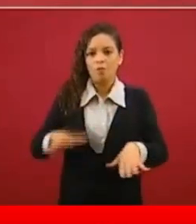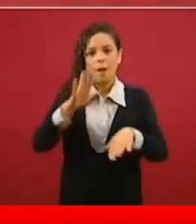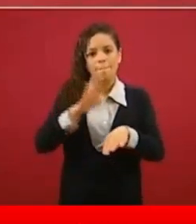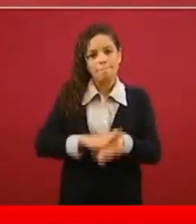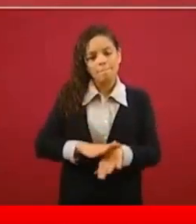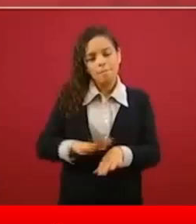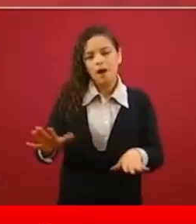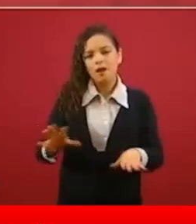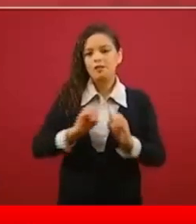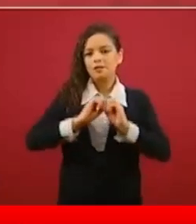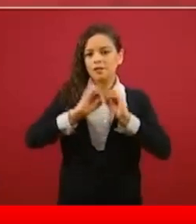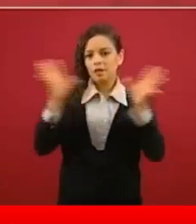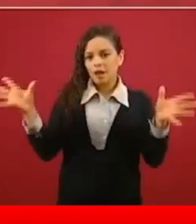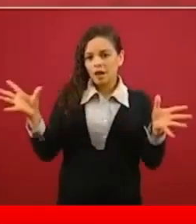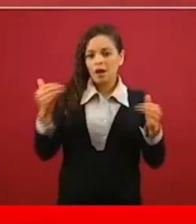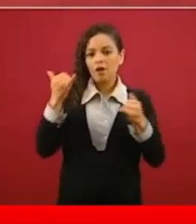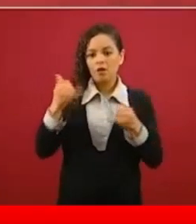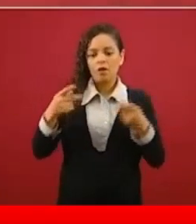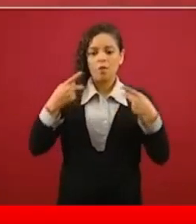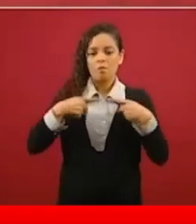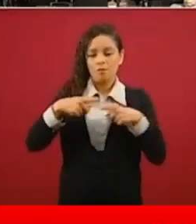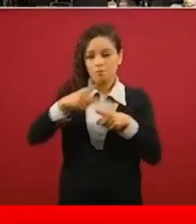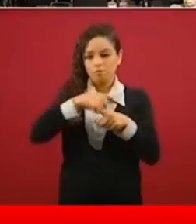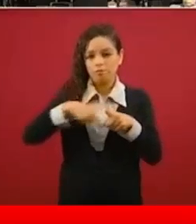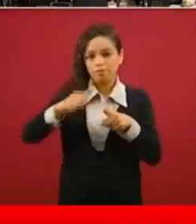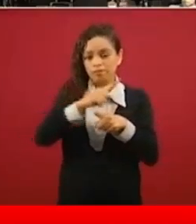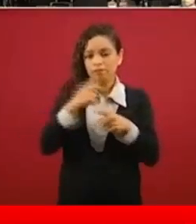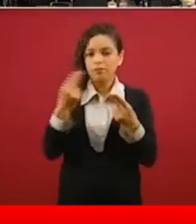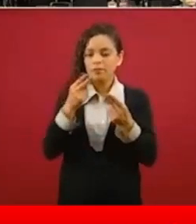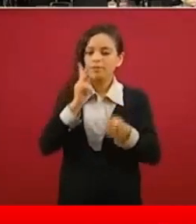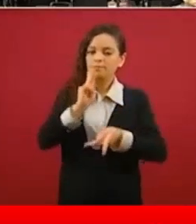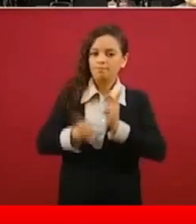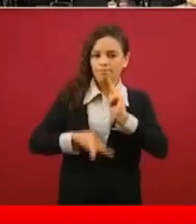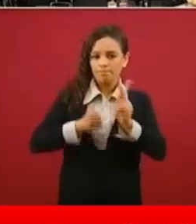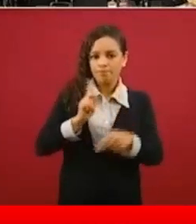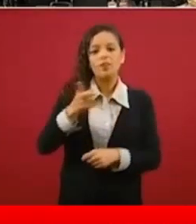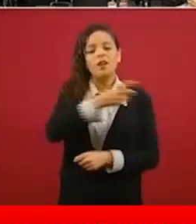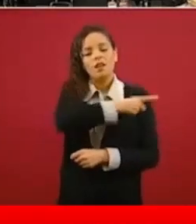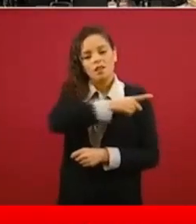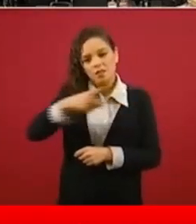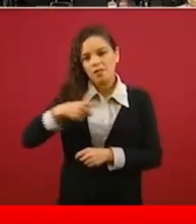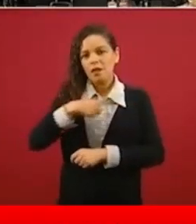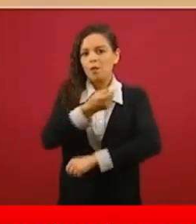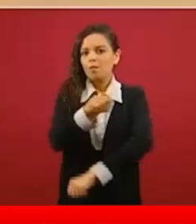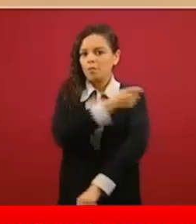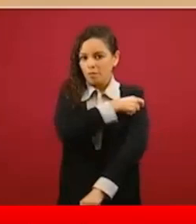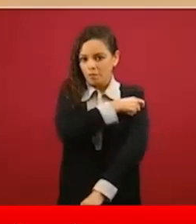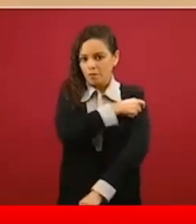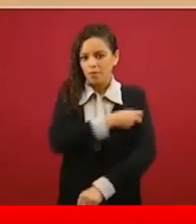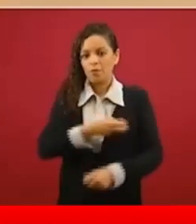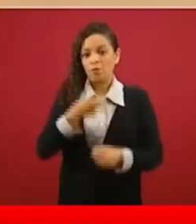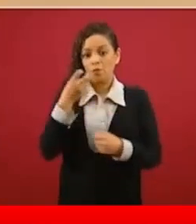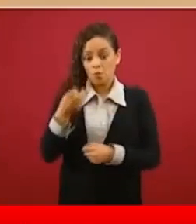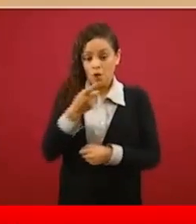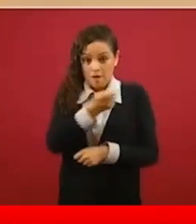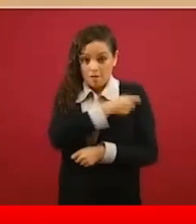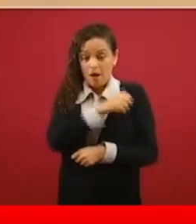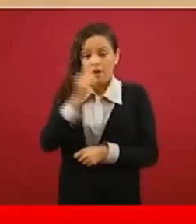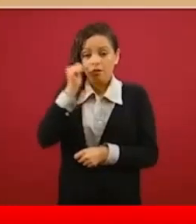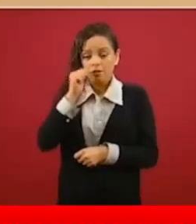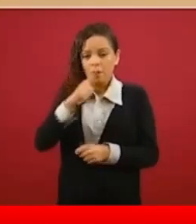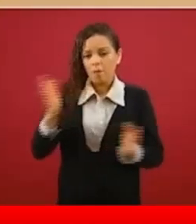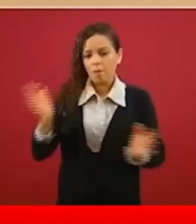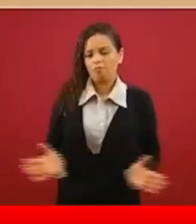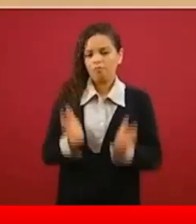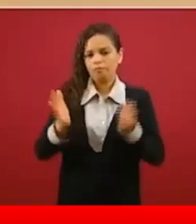todo una conversación con las personas que deben vacunarse por eso la salud pública tiene un mecanismo que se llama promoción de la salud que